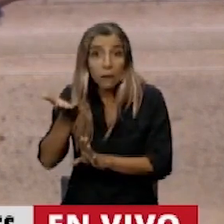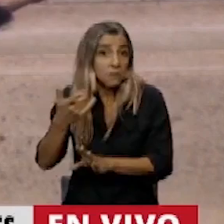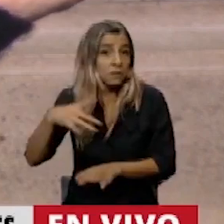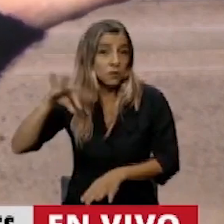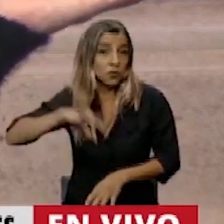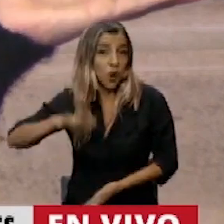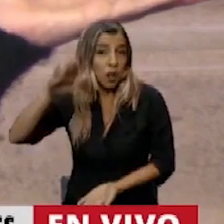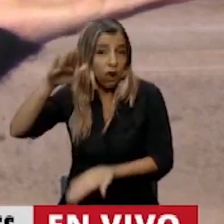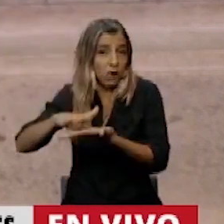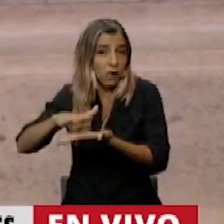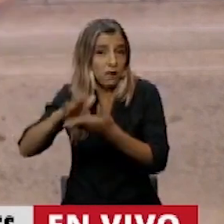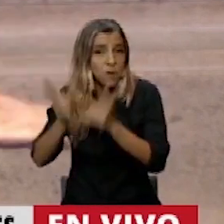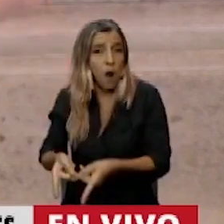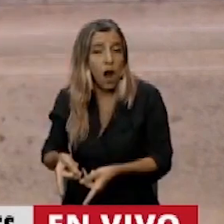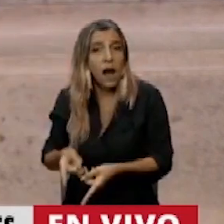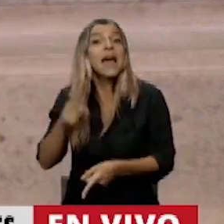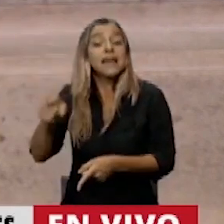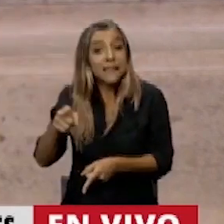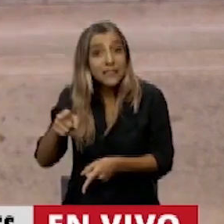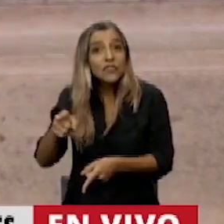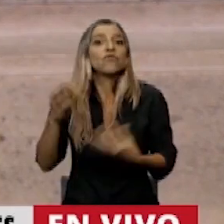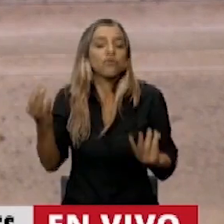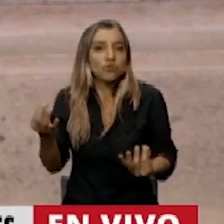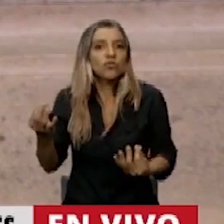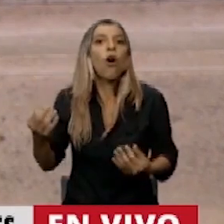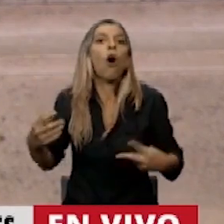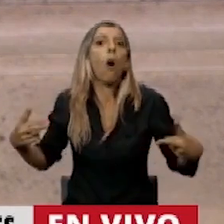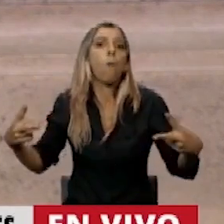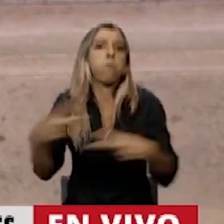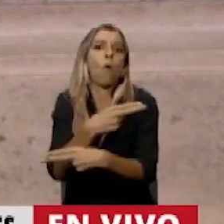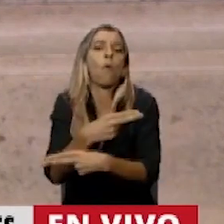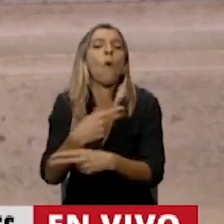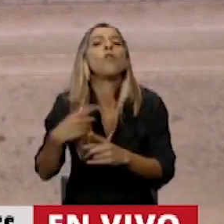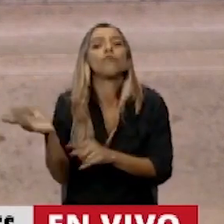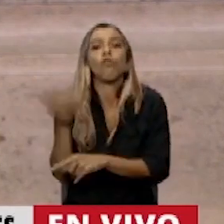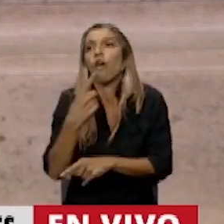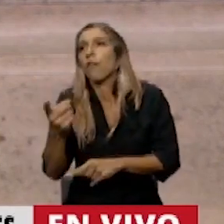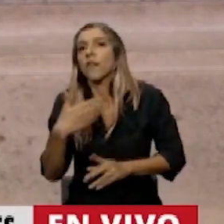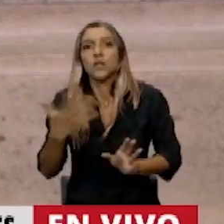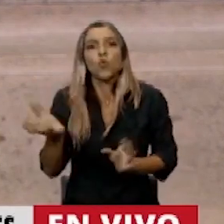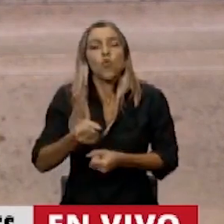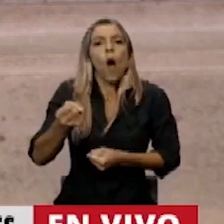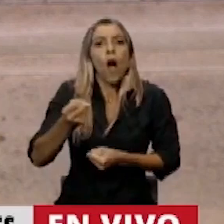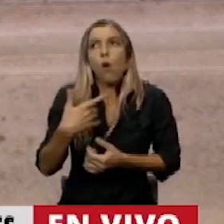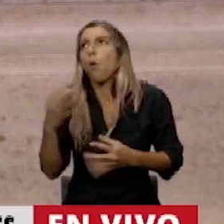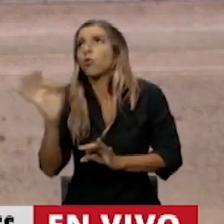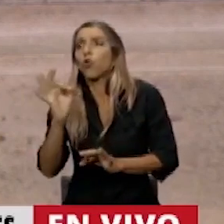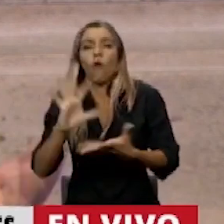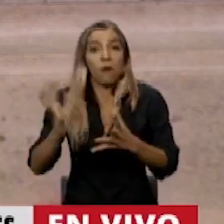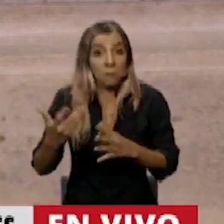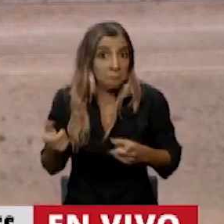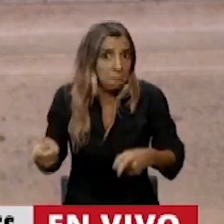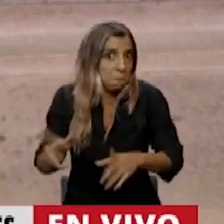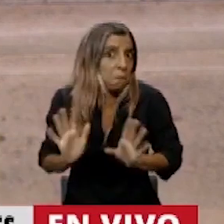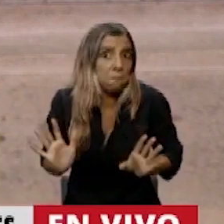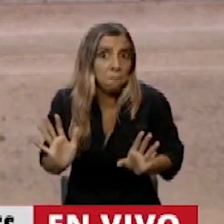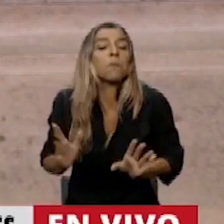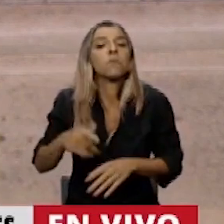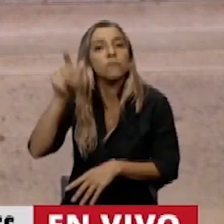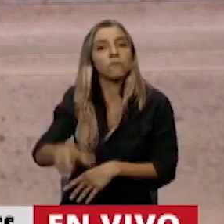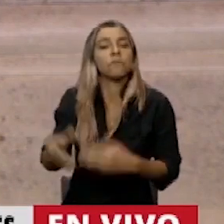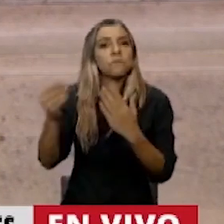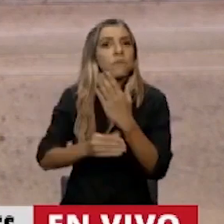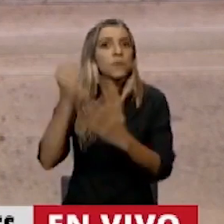famoso ajuste fiscal con el que Guzmán dice que va a mejorar los índices para contentar al